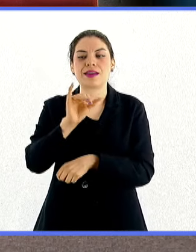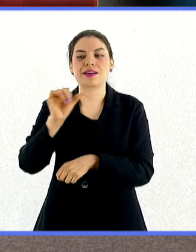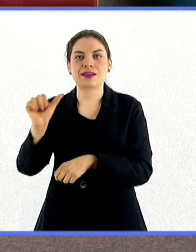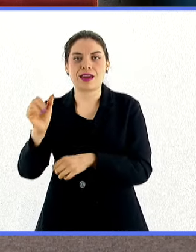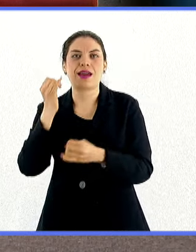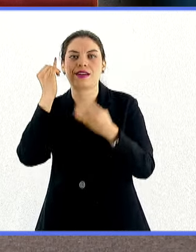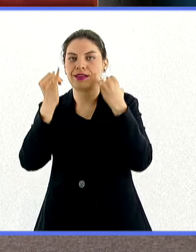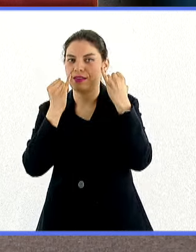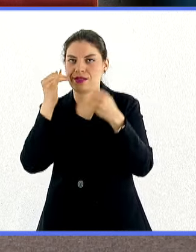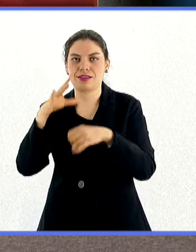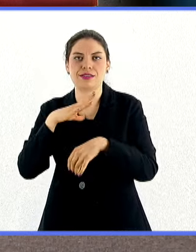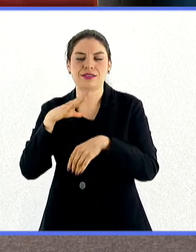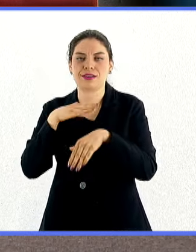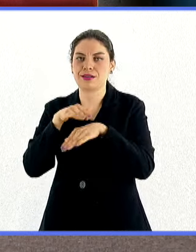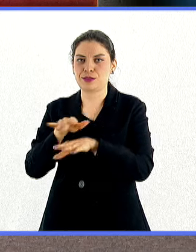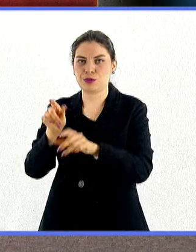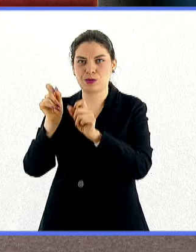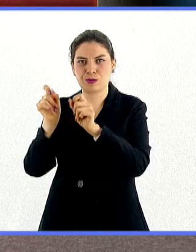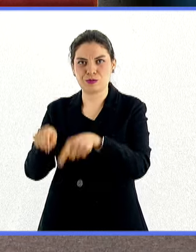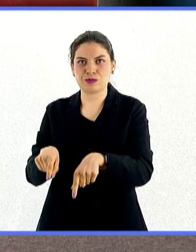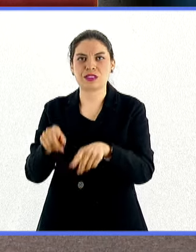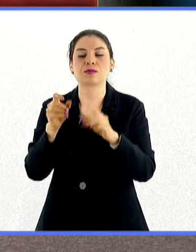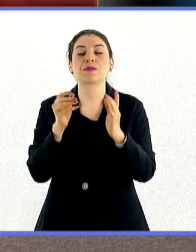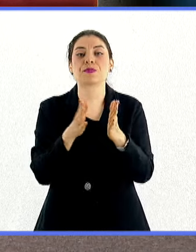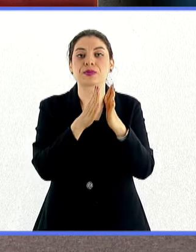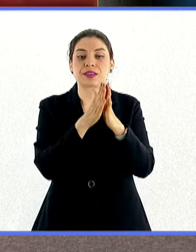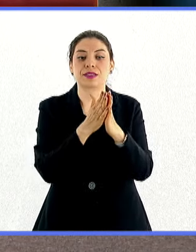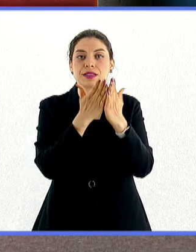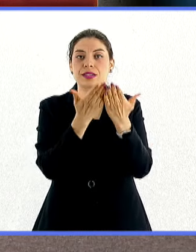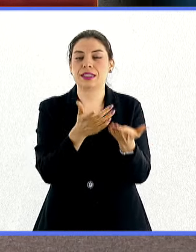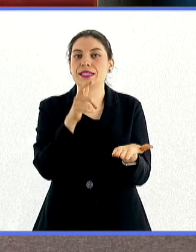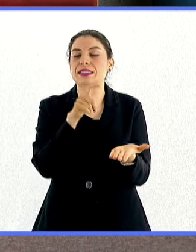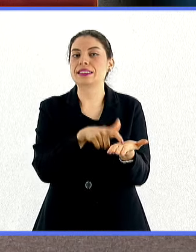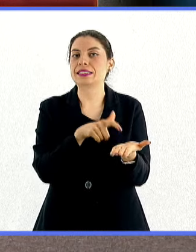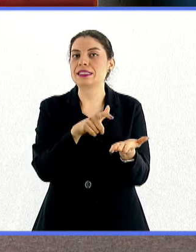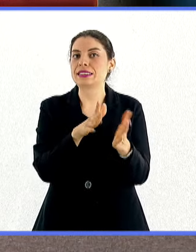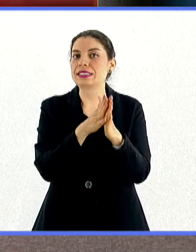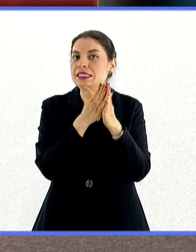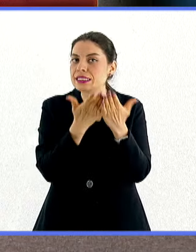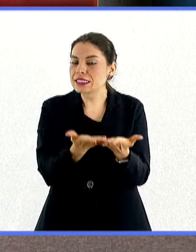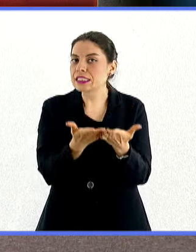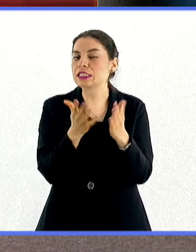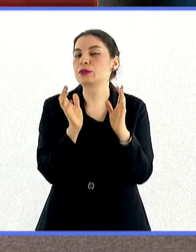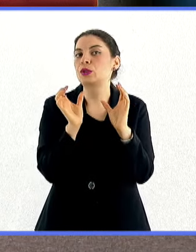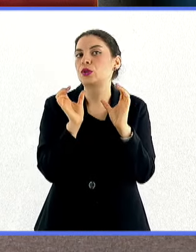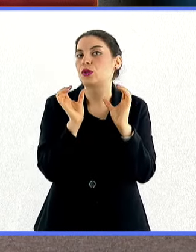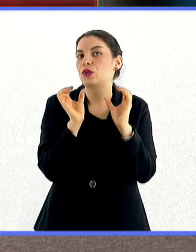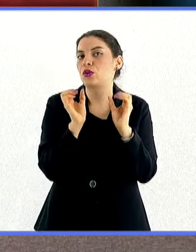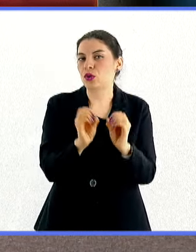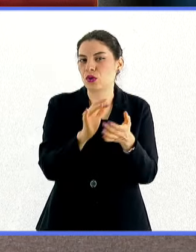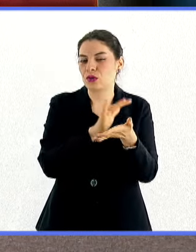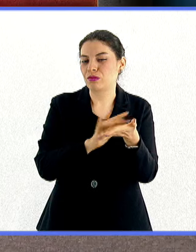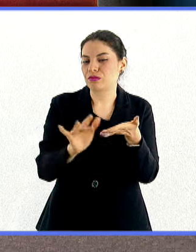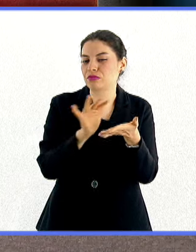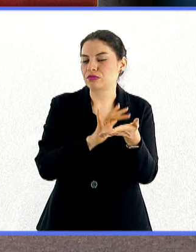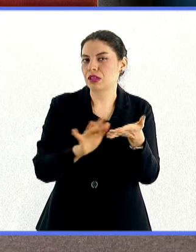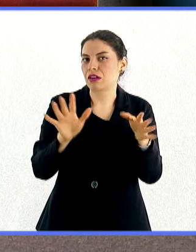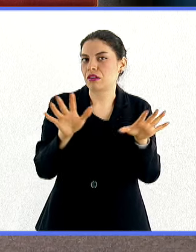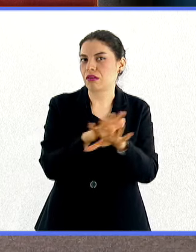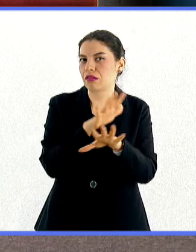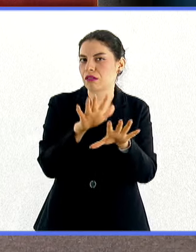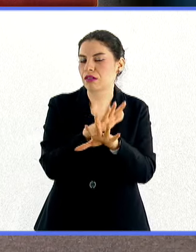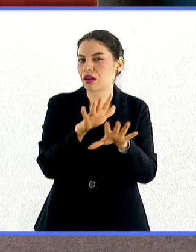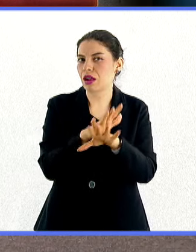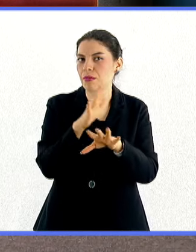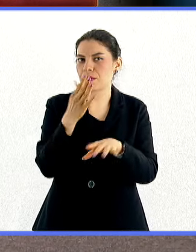mundo digital en general, porque el libro democratizó, popularizó el saber y entonces cambió la relación con el